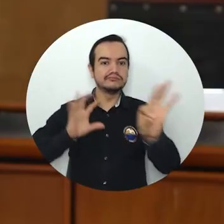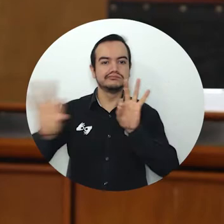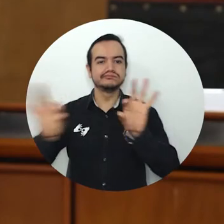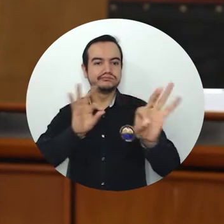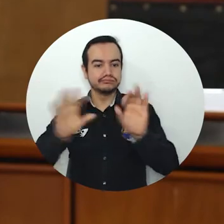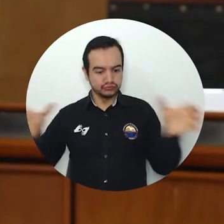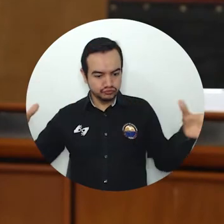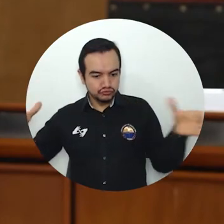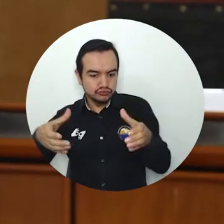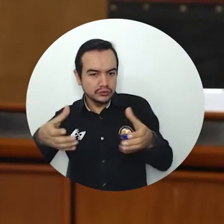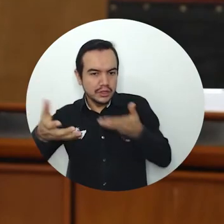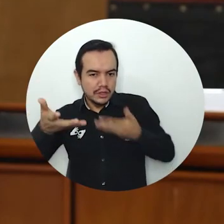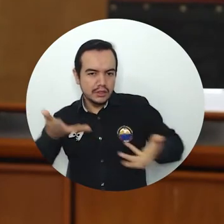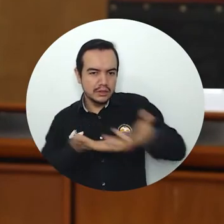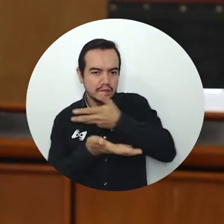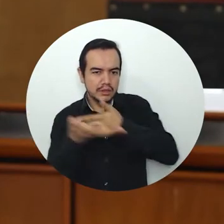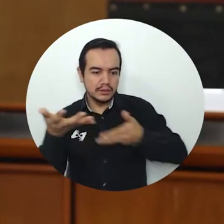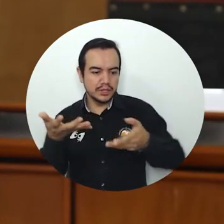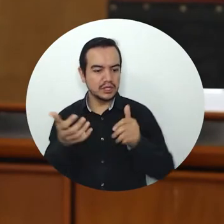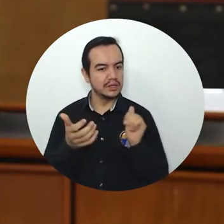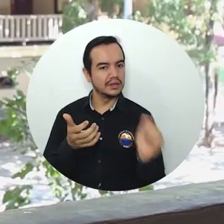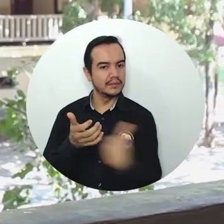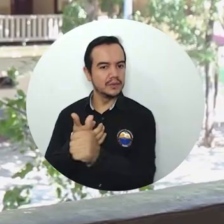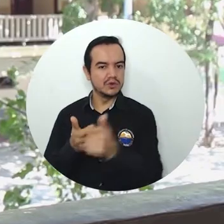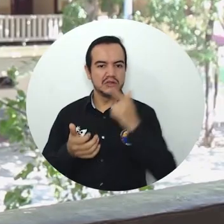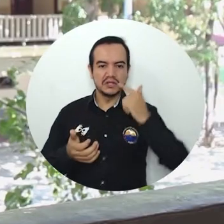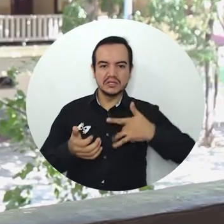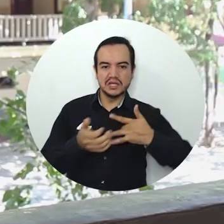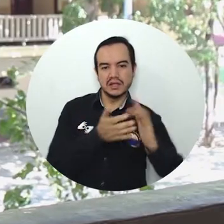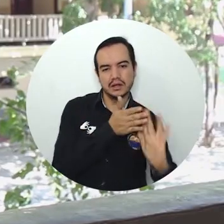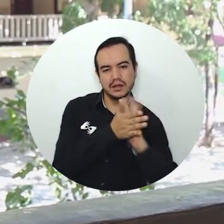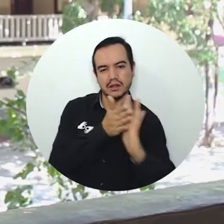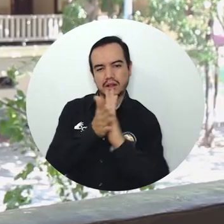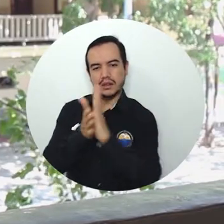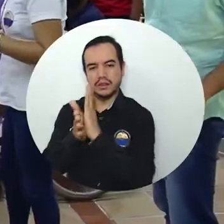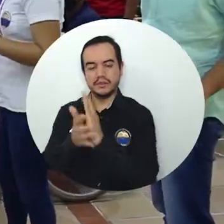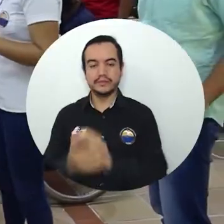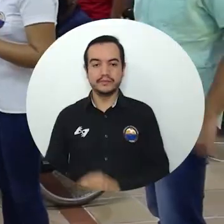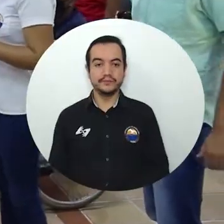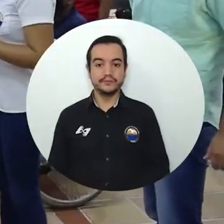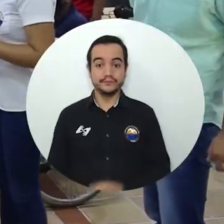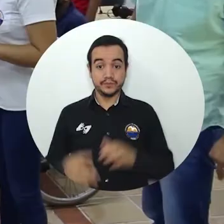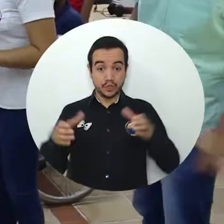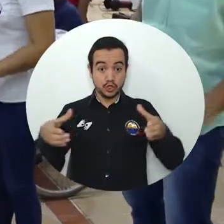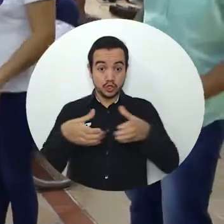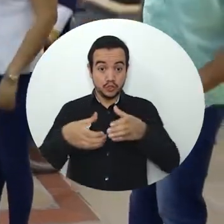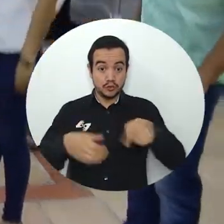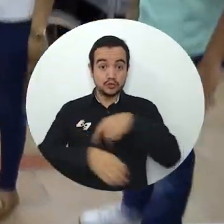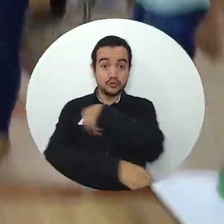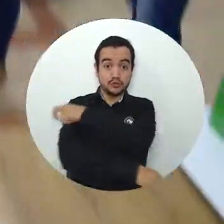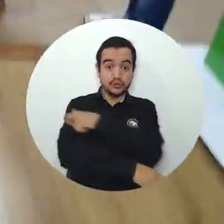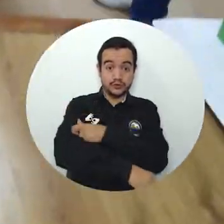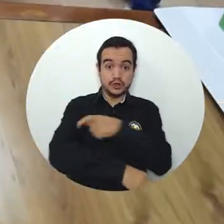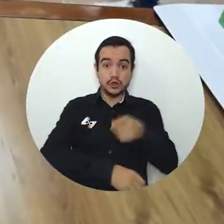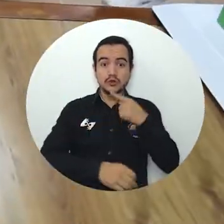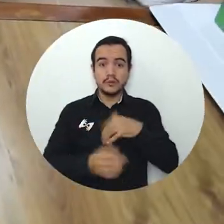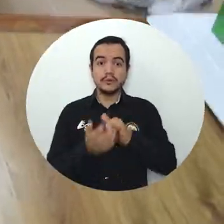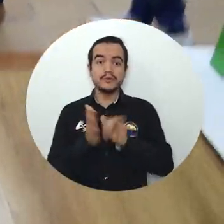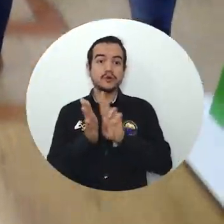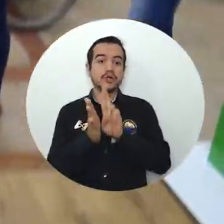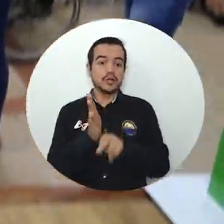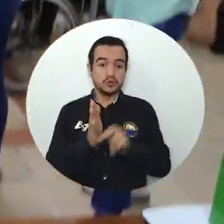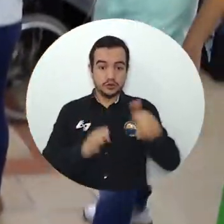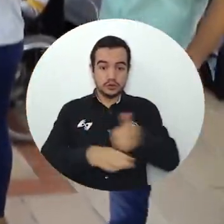para que sean ellos en esta primera fase de la resolución quienes divulguen la información. La conformación del comité se oficializó a través de la